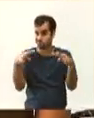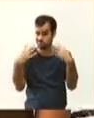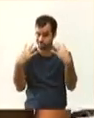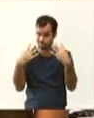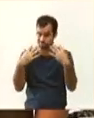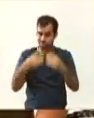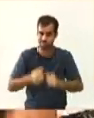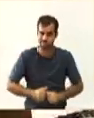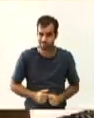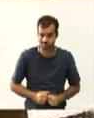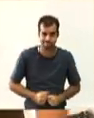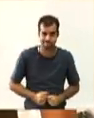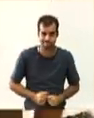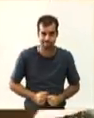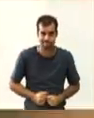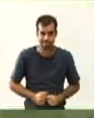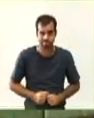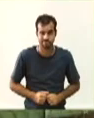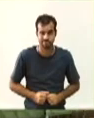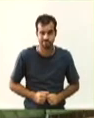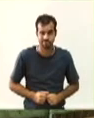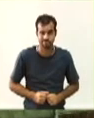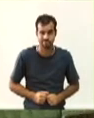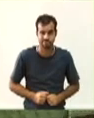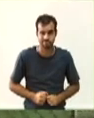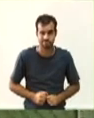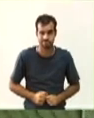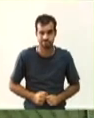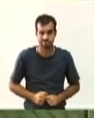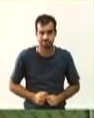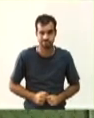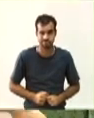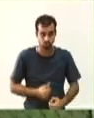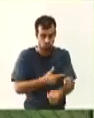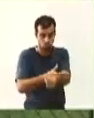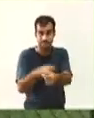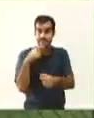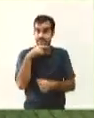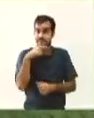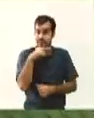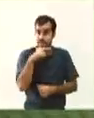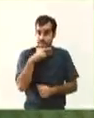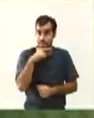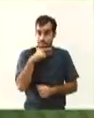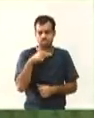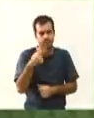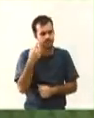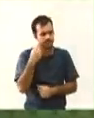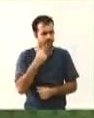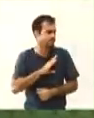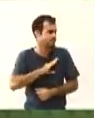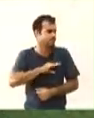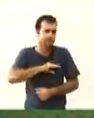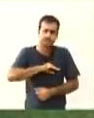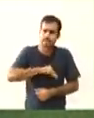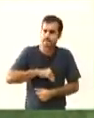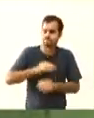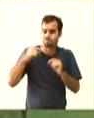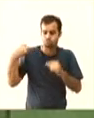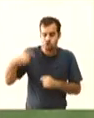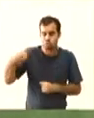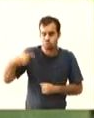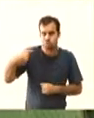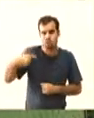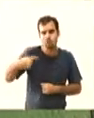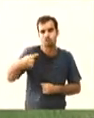en este programa que está hecho a tu medida. Las donaciones voluntarias de sangre son un generoso acto solidario y noble que cada día adquiere